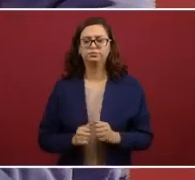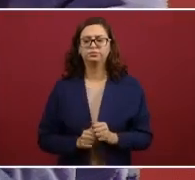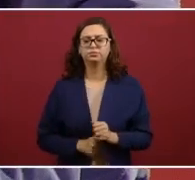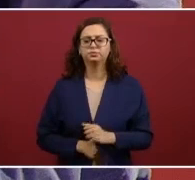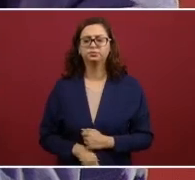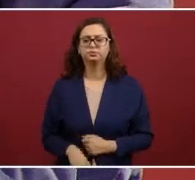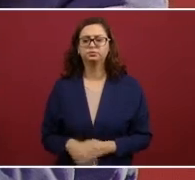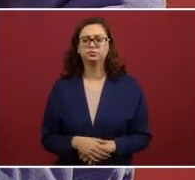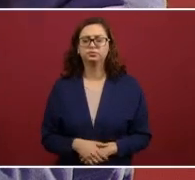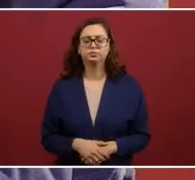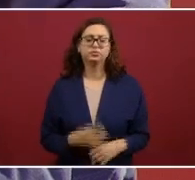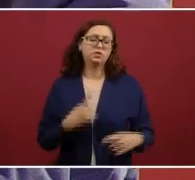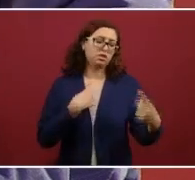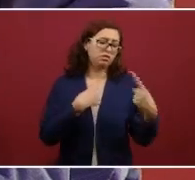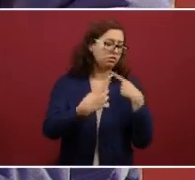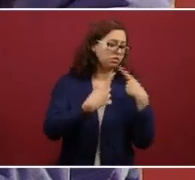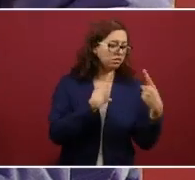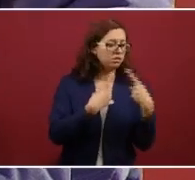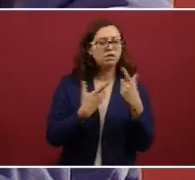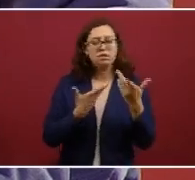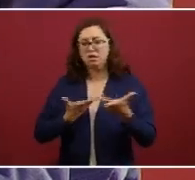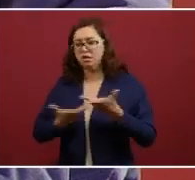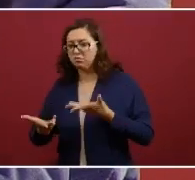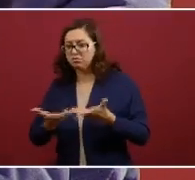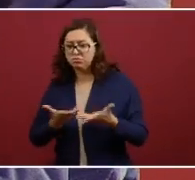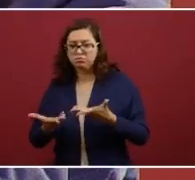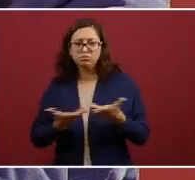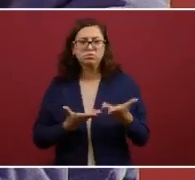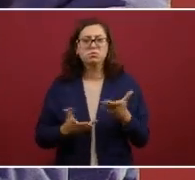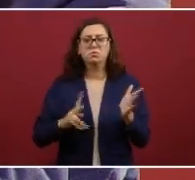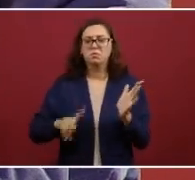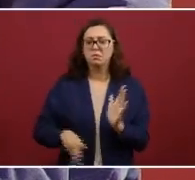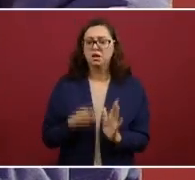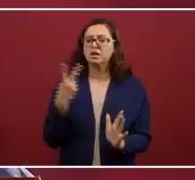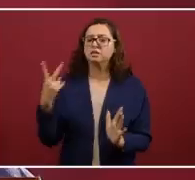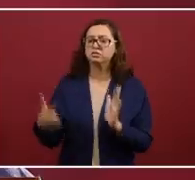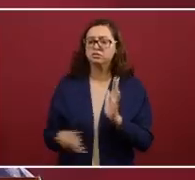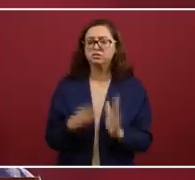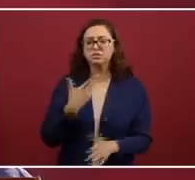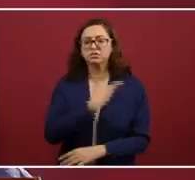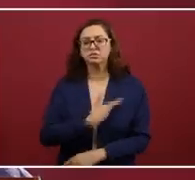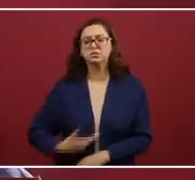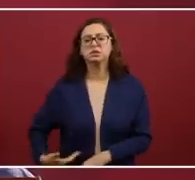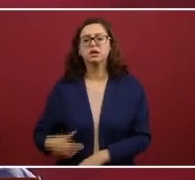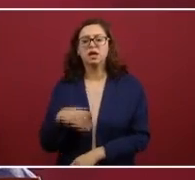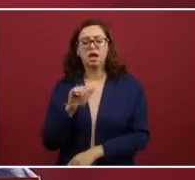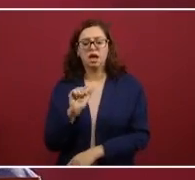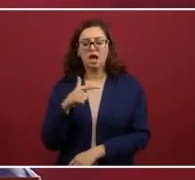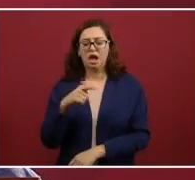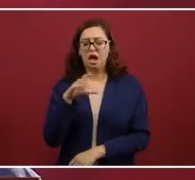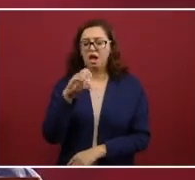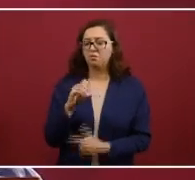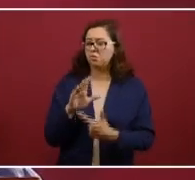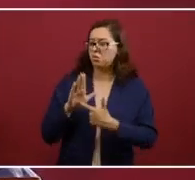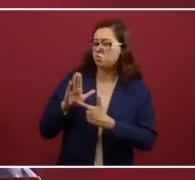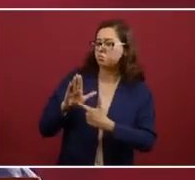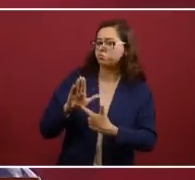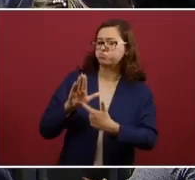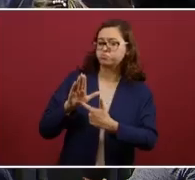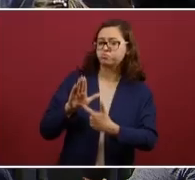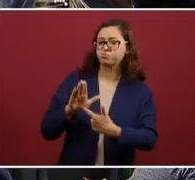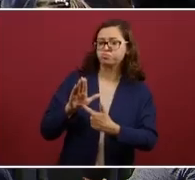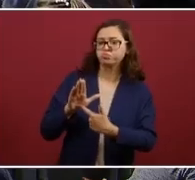es practicar el diálogo, como nos lo ha mostrado y demostrado el presidente López Obrador en estos meses. Solo